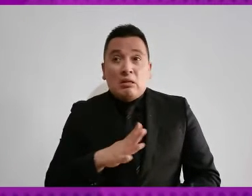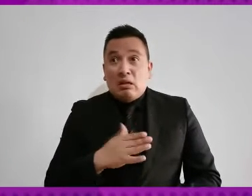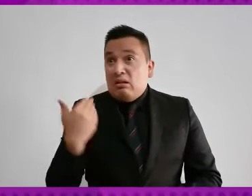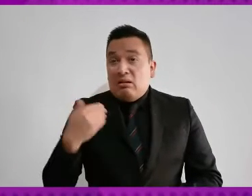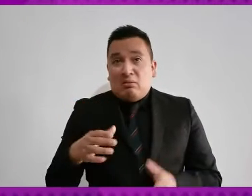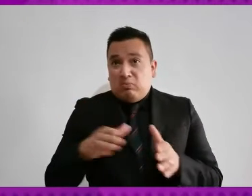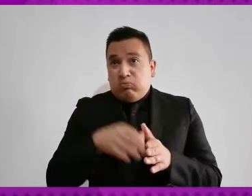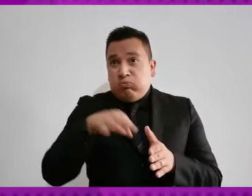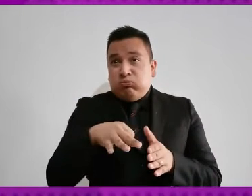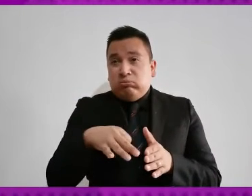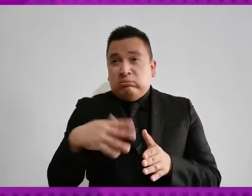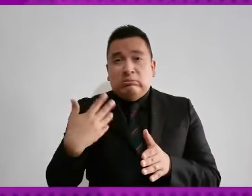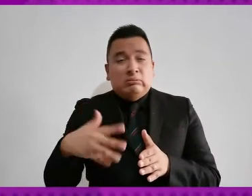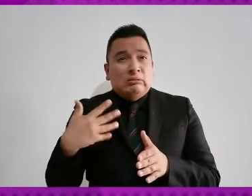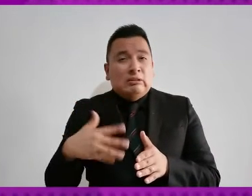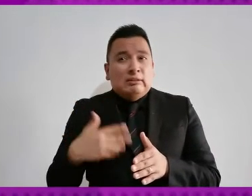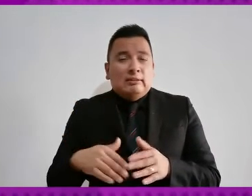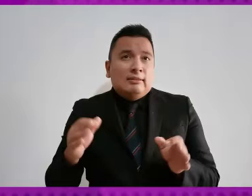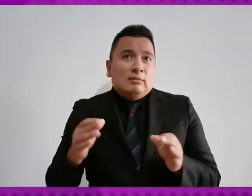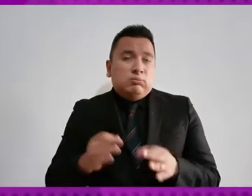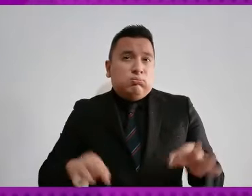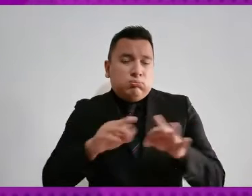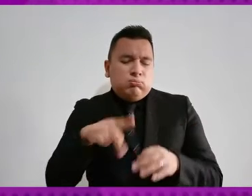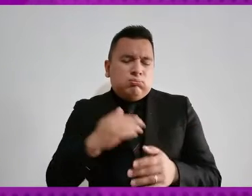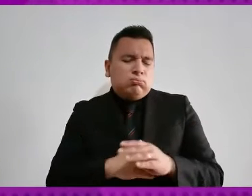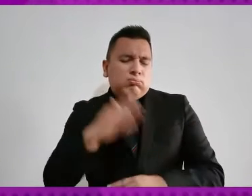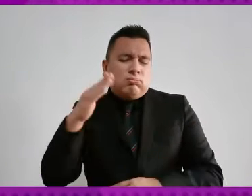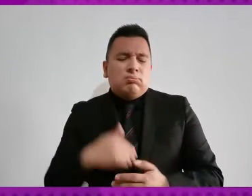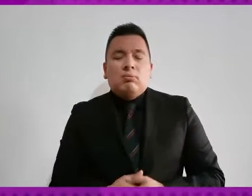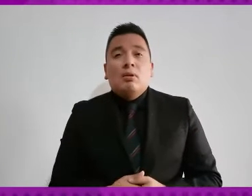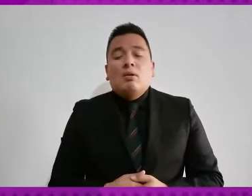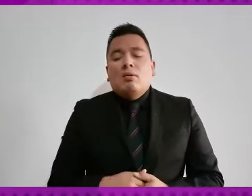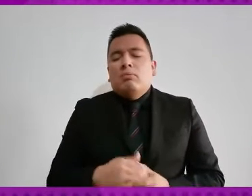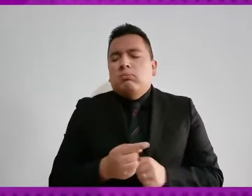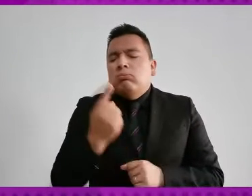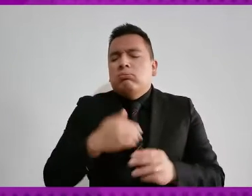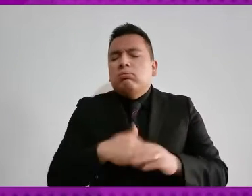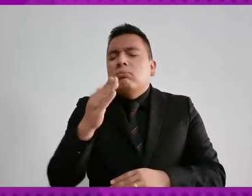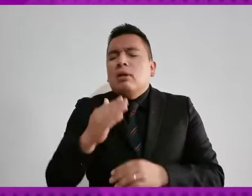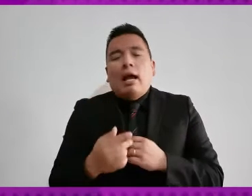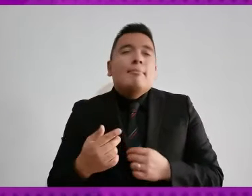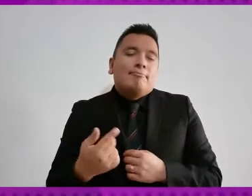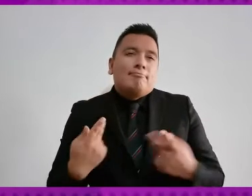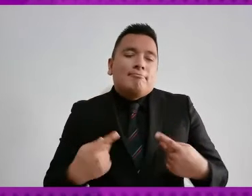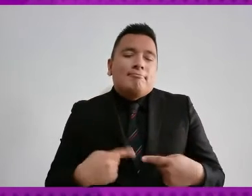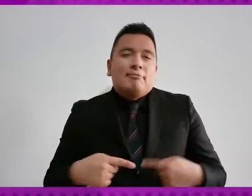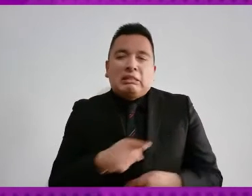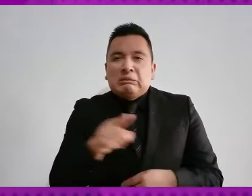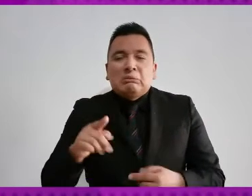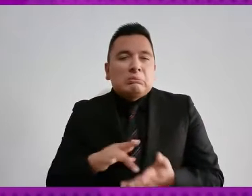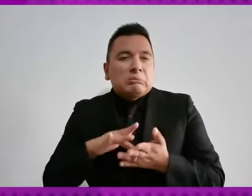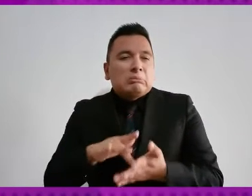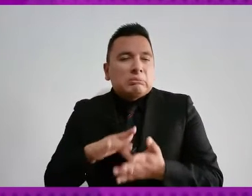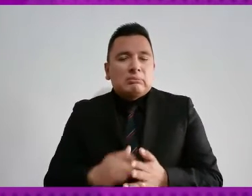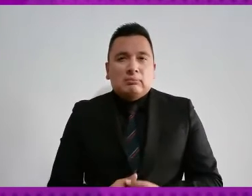inédita, sin embargo, fue un éxito, y el éxito se debe a que las y los ciudadanos tomaron en sus manos este proceso